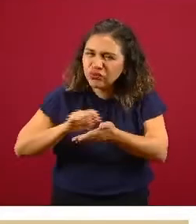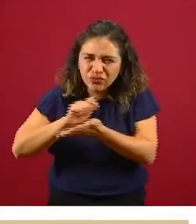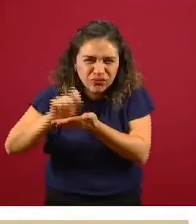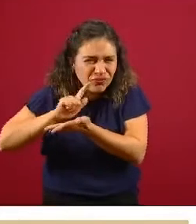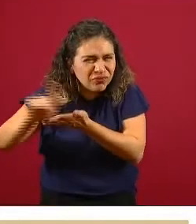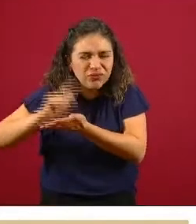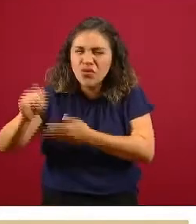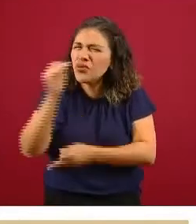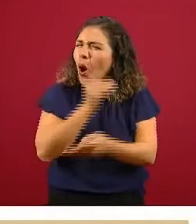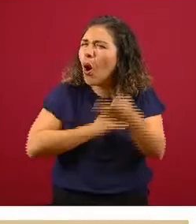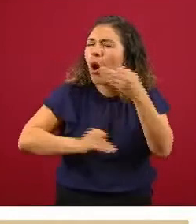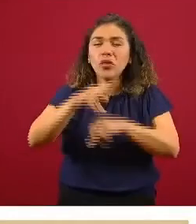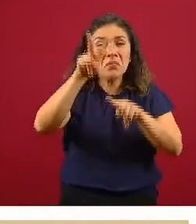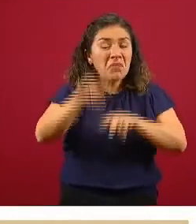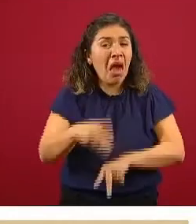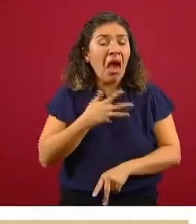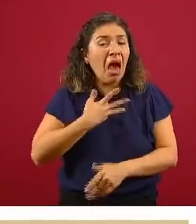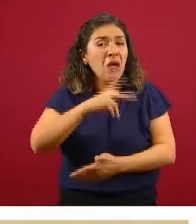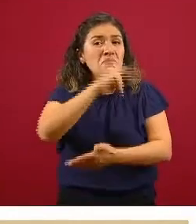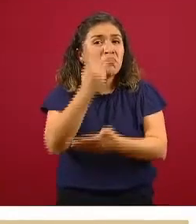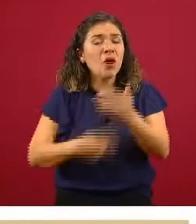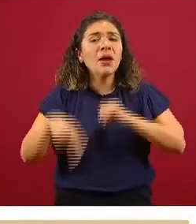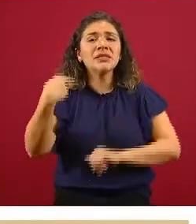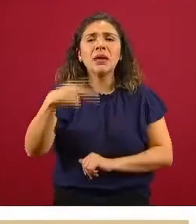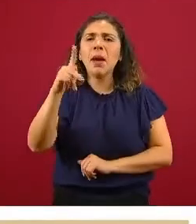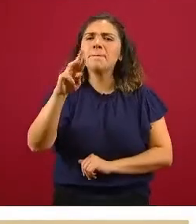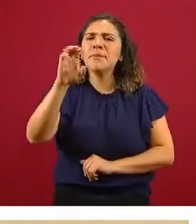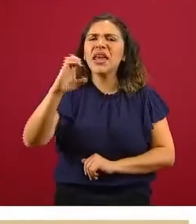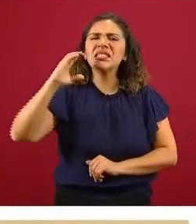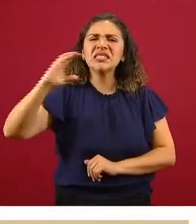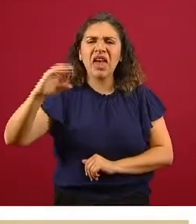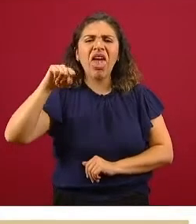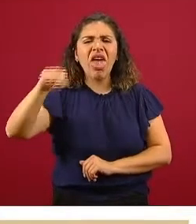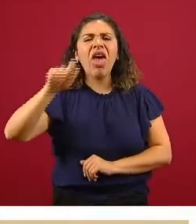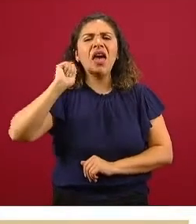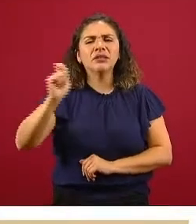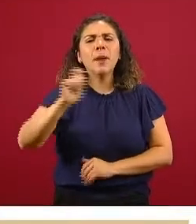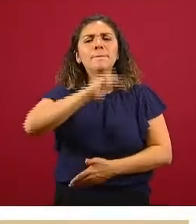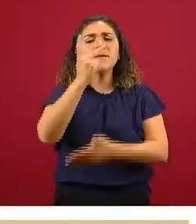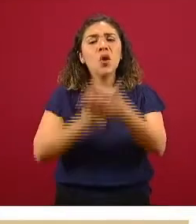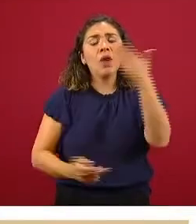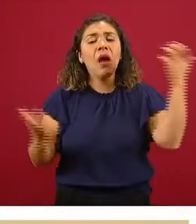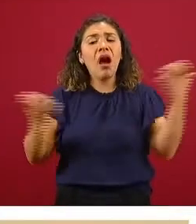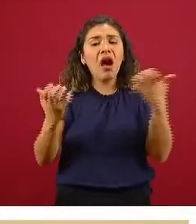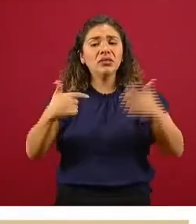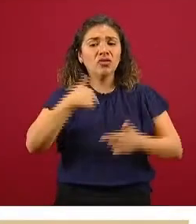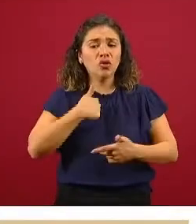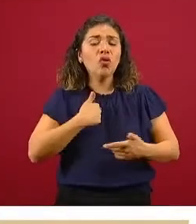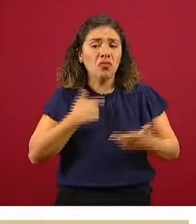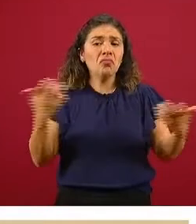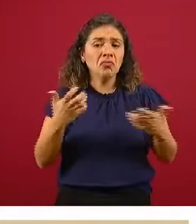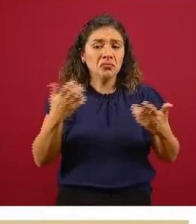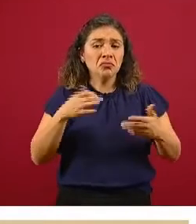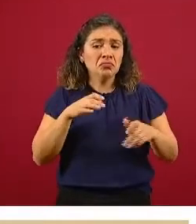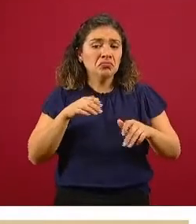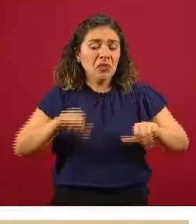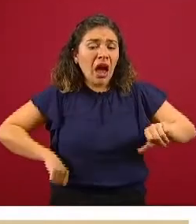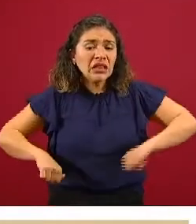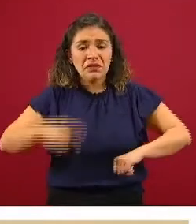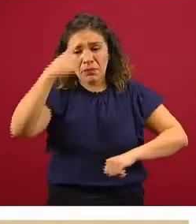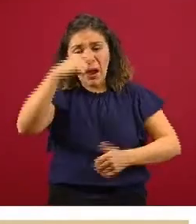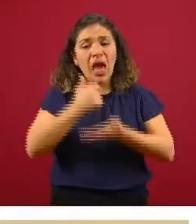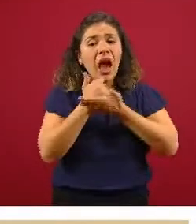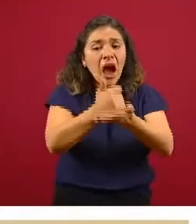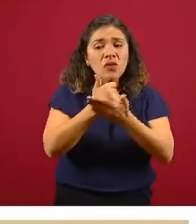sea, realmente hay un programa que se llama PRECE, que es el programa que estamos actuando para